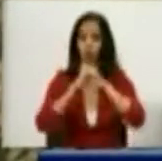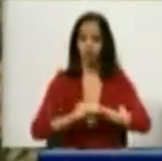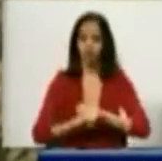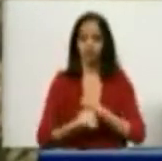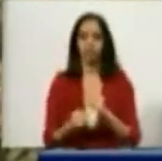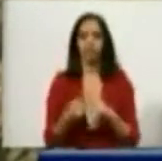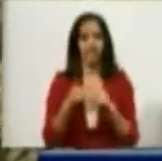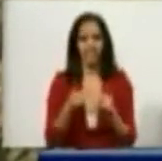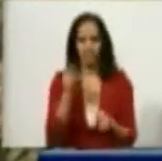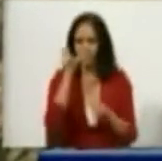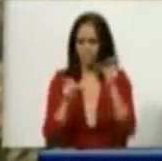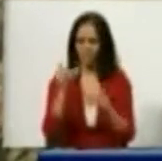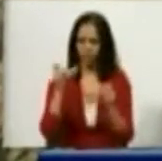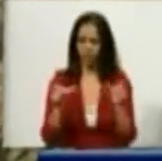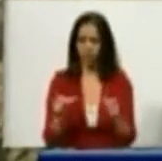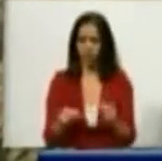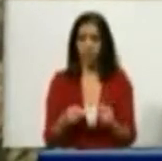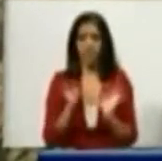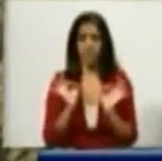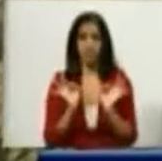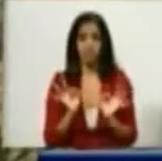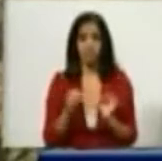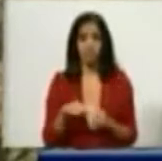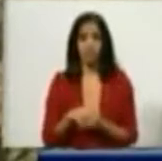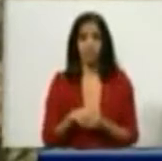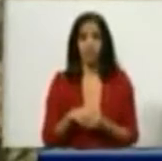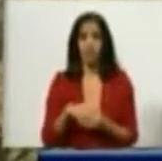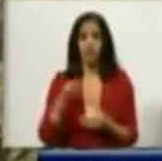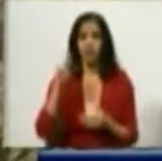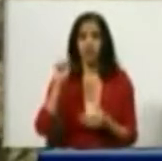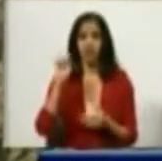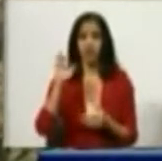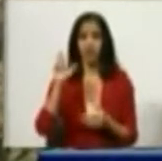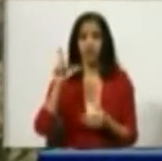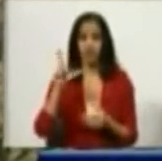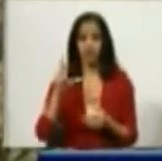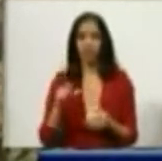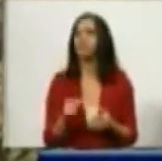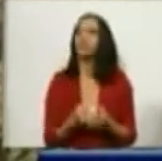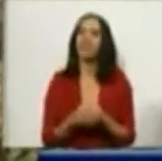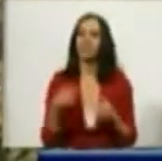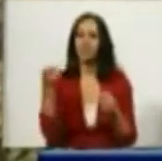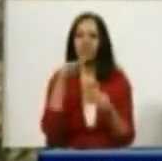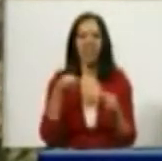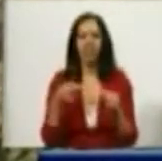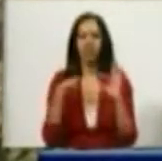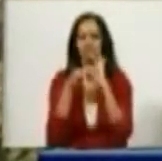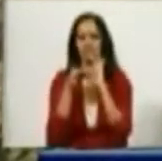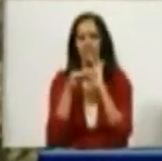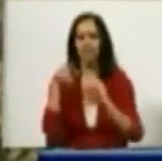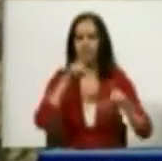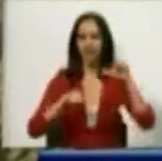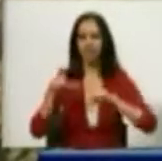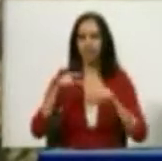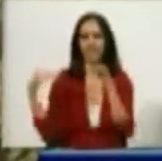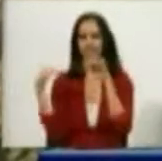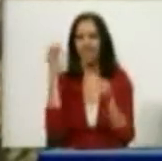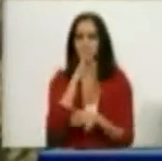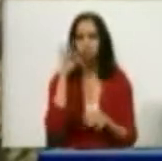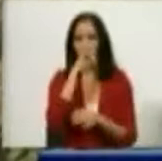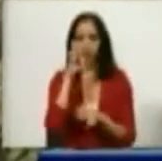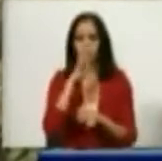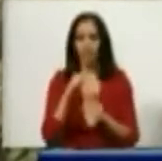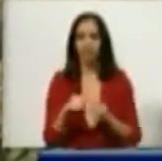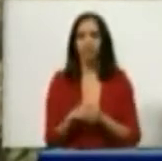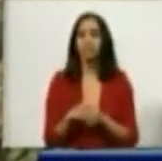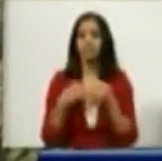es que estos nefastos personajes sobre todo fue rico llevaban tiempo buscando alianzas con todos estos laboratorios de guerra sucia primero fue bpi